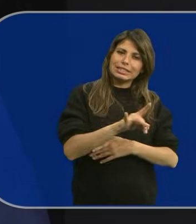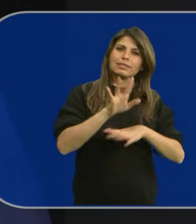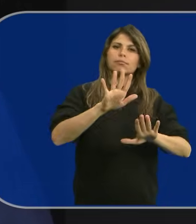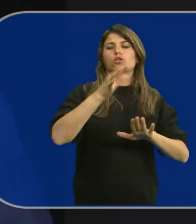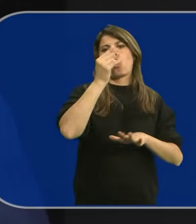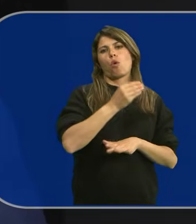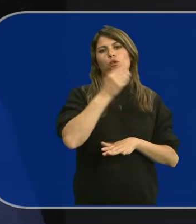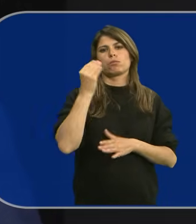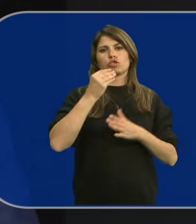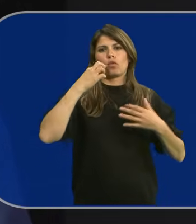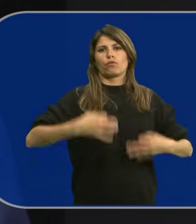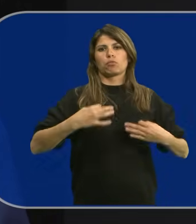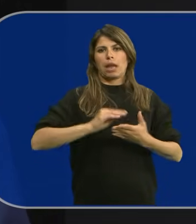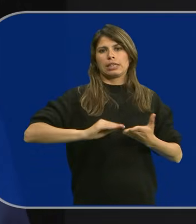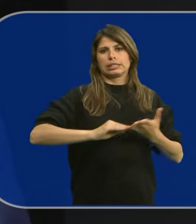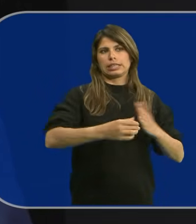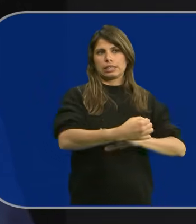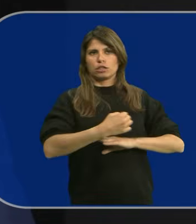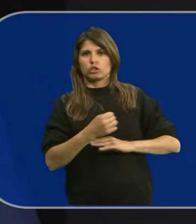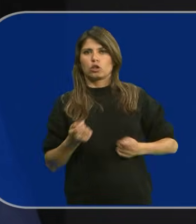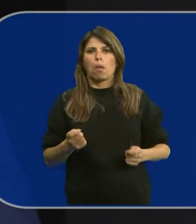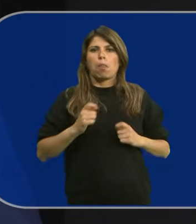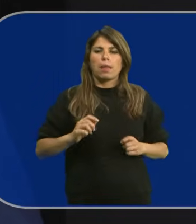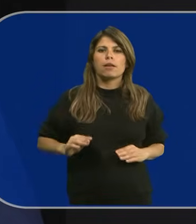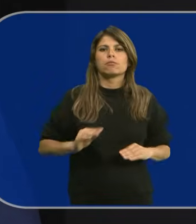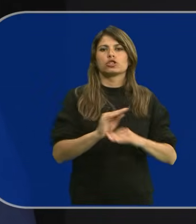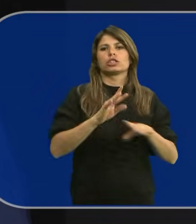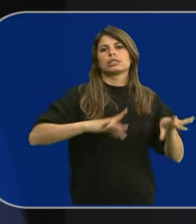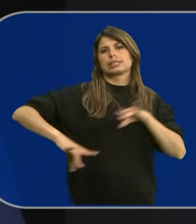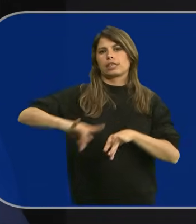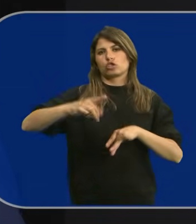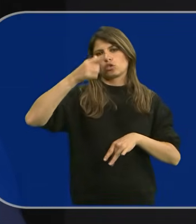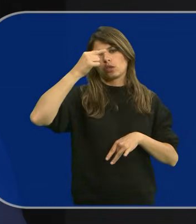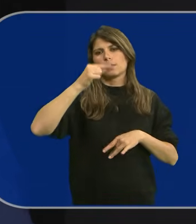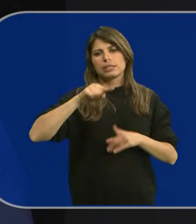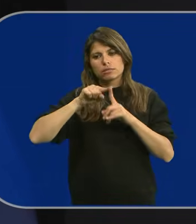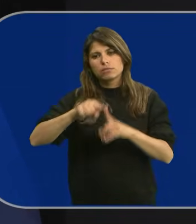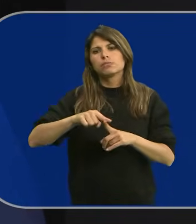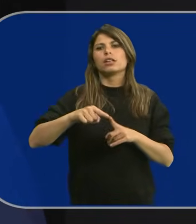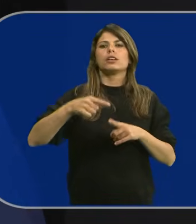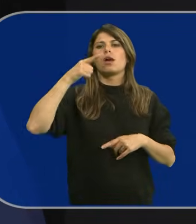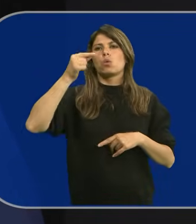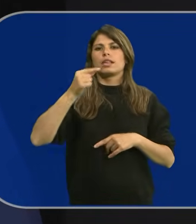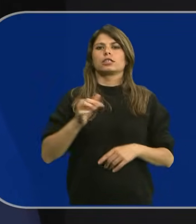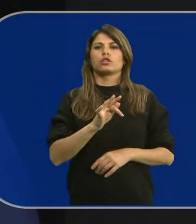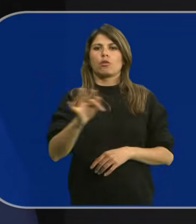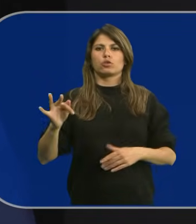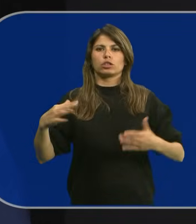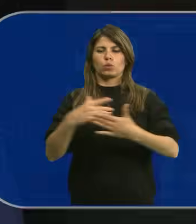compromiso formal por escrito de que se van a hacer unas inversiones para el territorio que van a redundar para bien de todos los